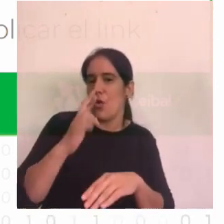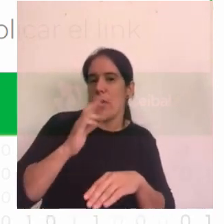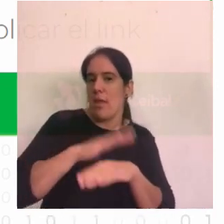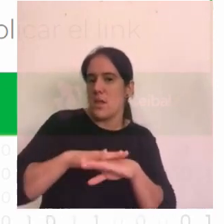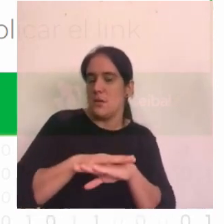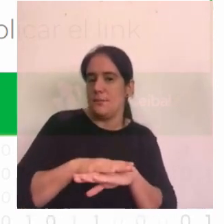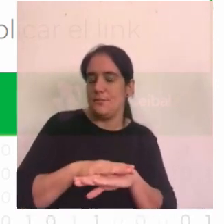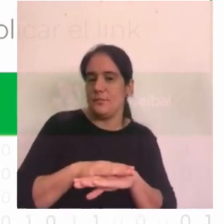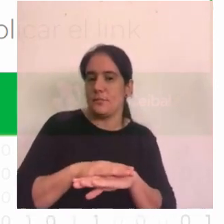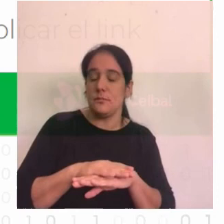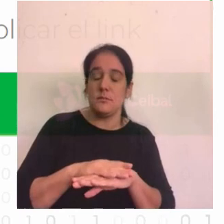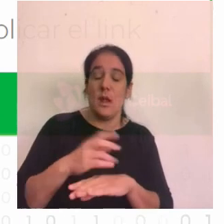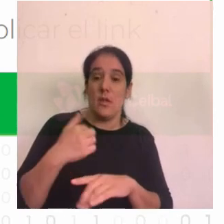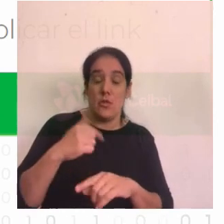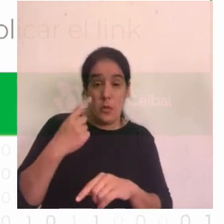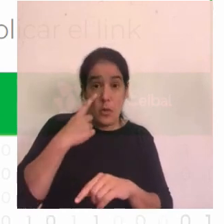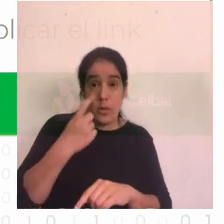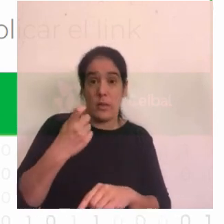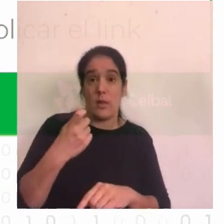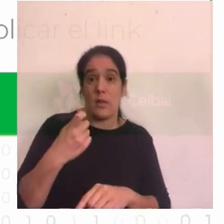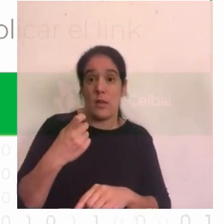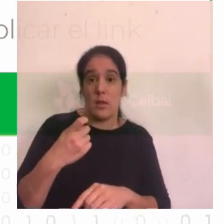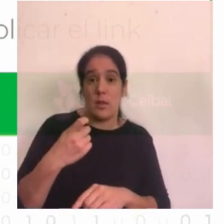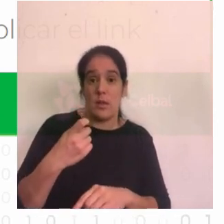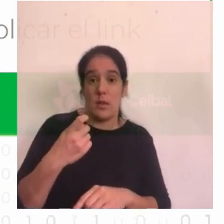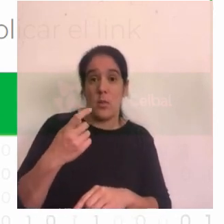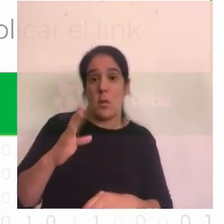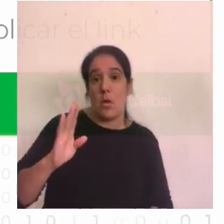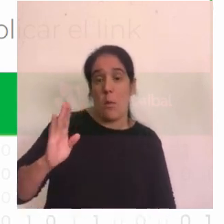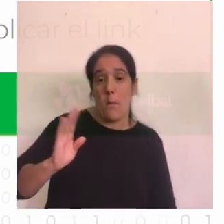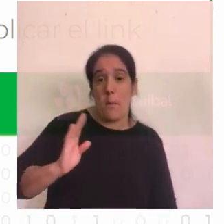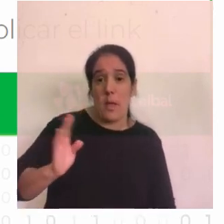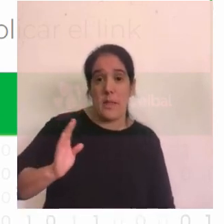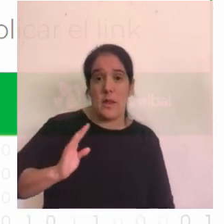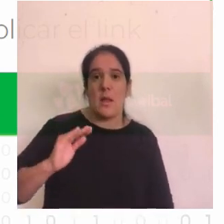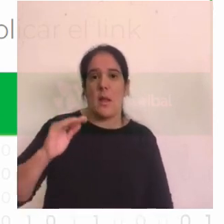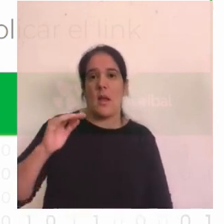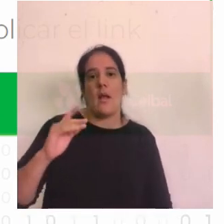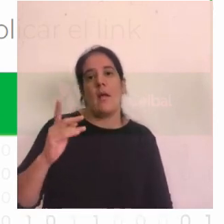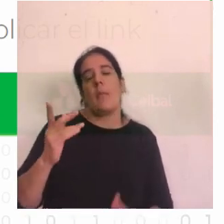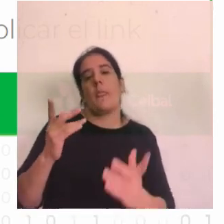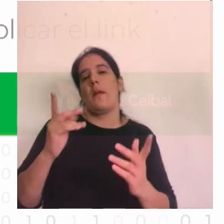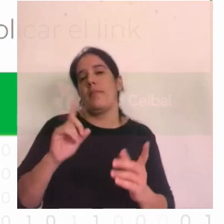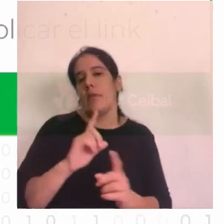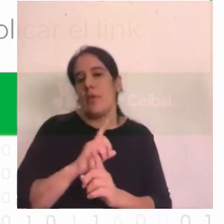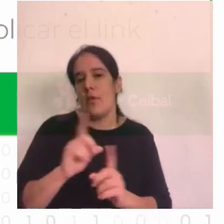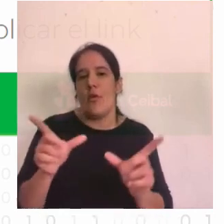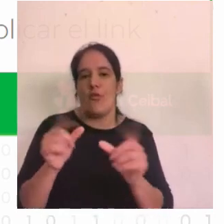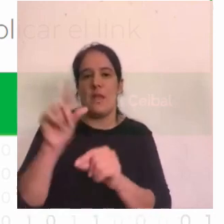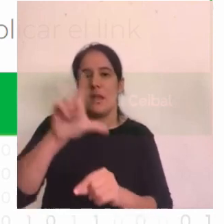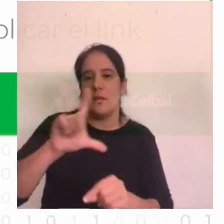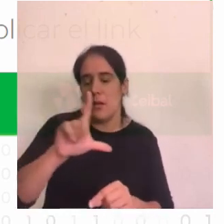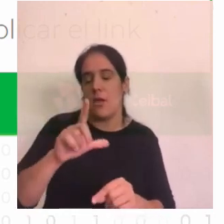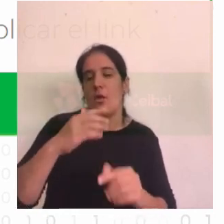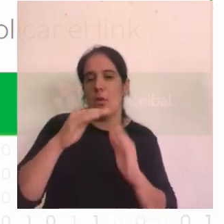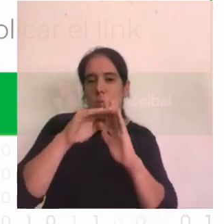que entre madres con menor nivel educativo, la correlación entre la inseguridad alimentaria y los problemas de conducta es mucho más